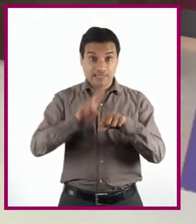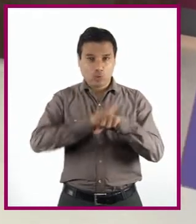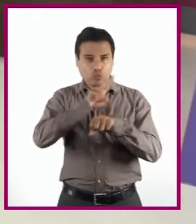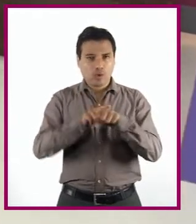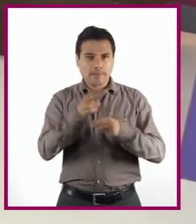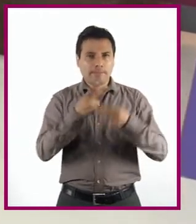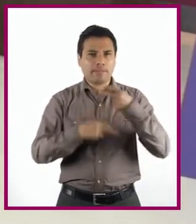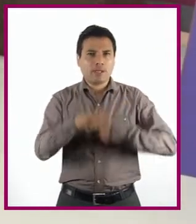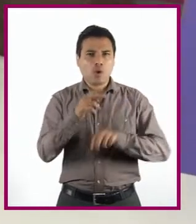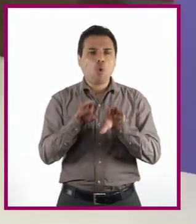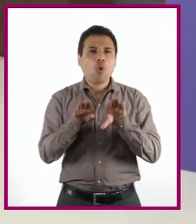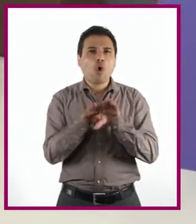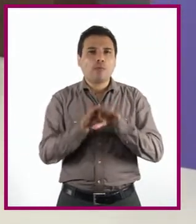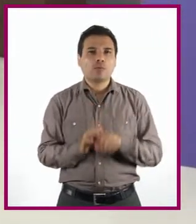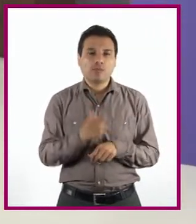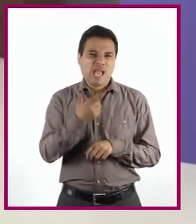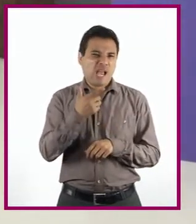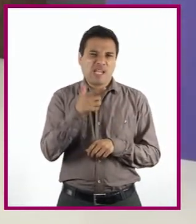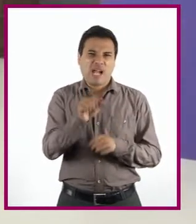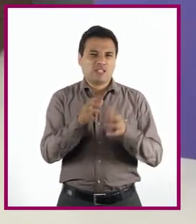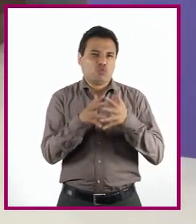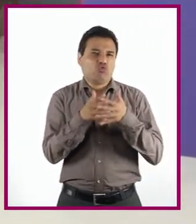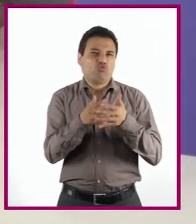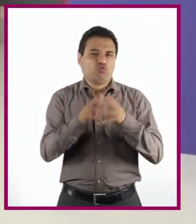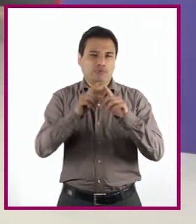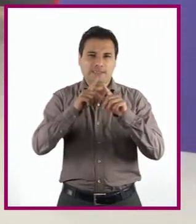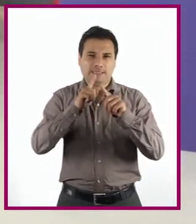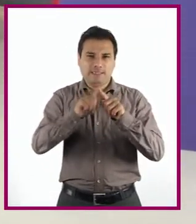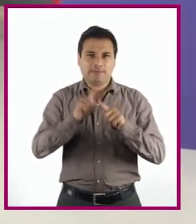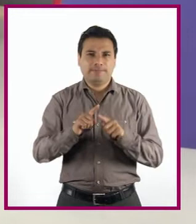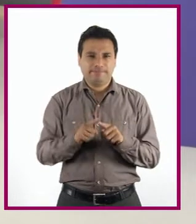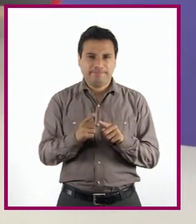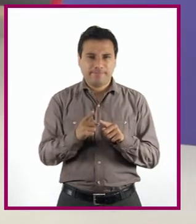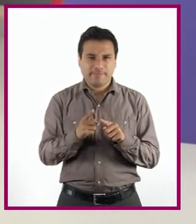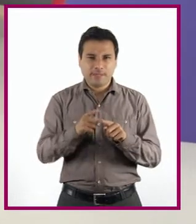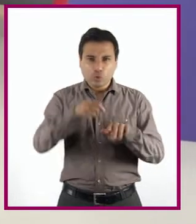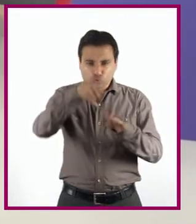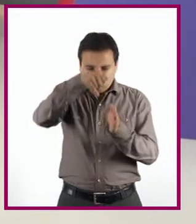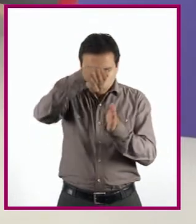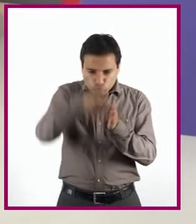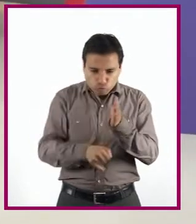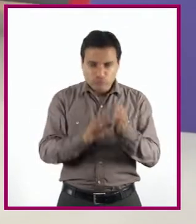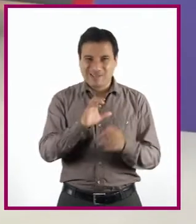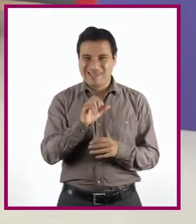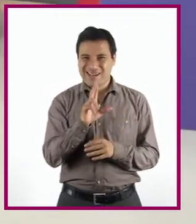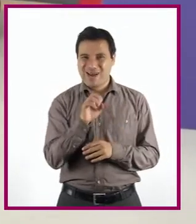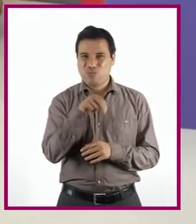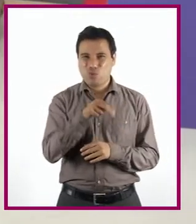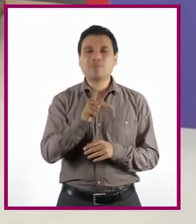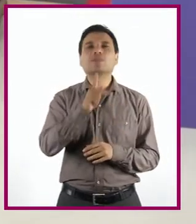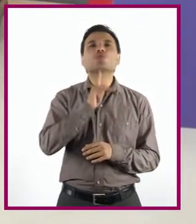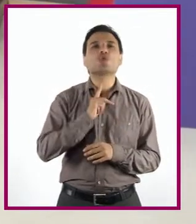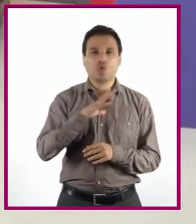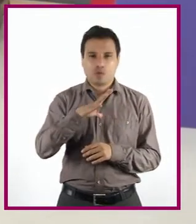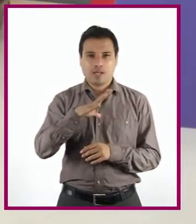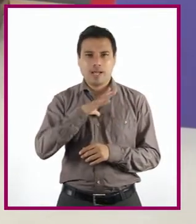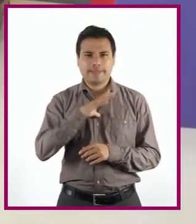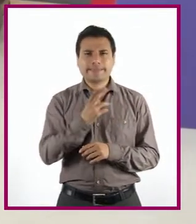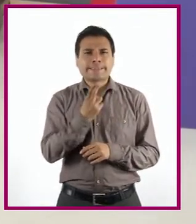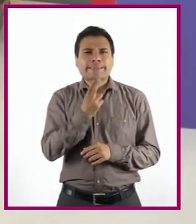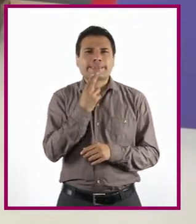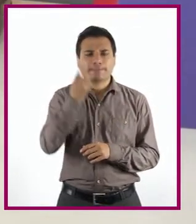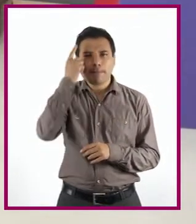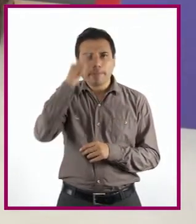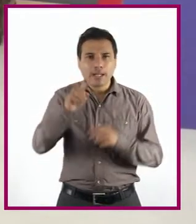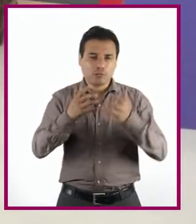proviene de la mezcla de gases que se encuentran asociados con los yacimientos de carbón y petróleo. Se utiliza principalmente